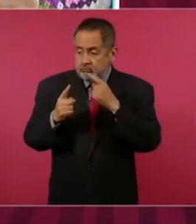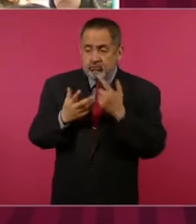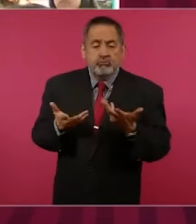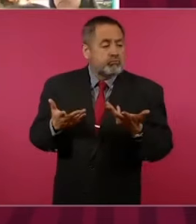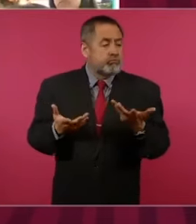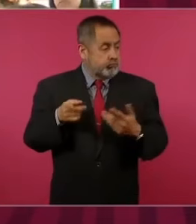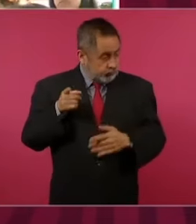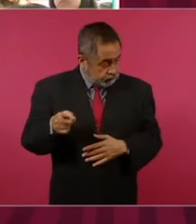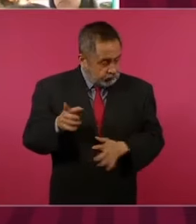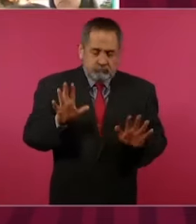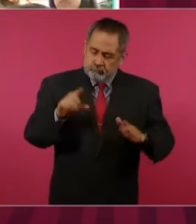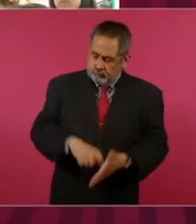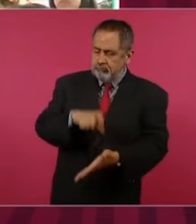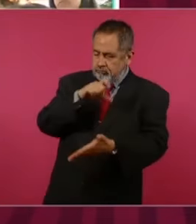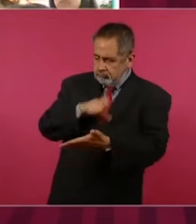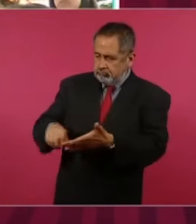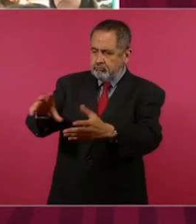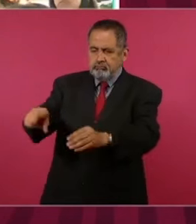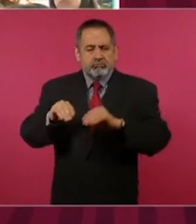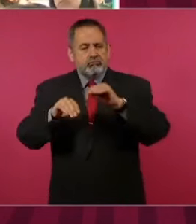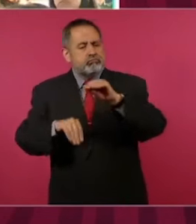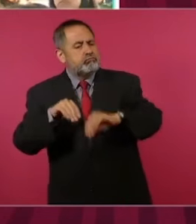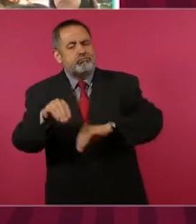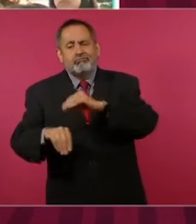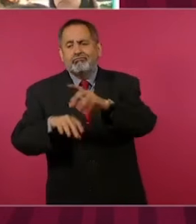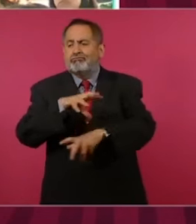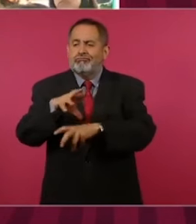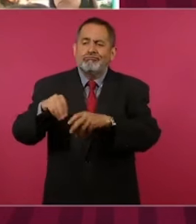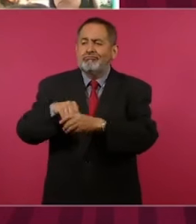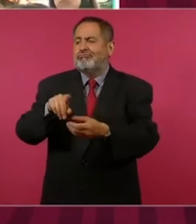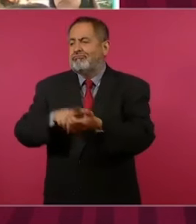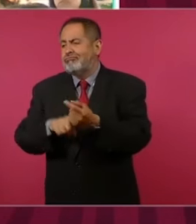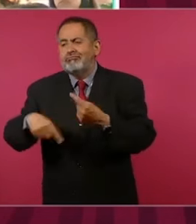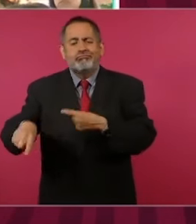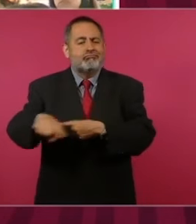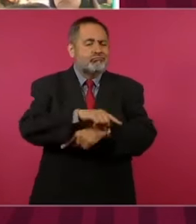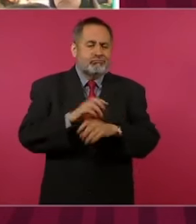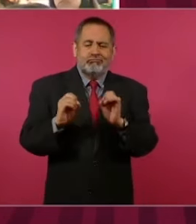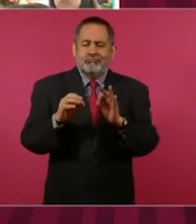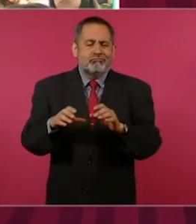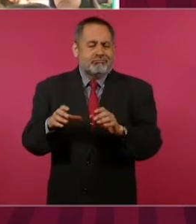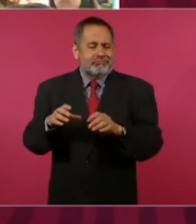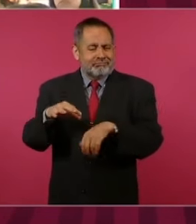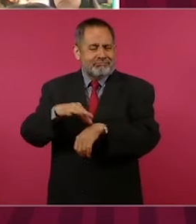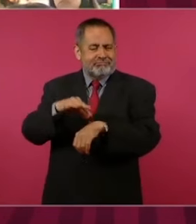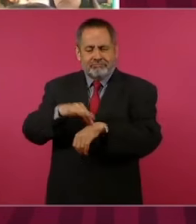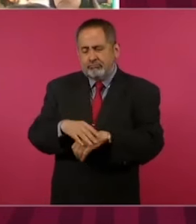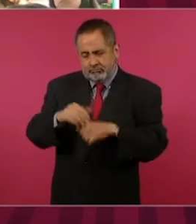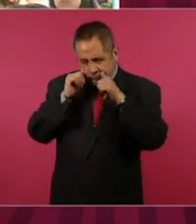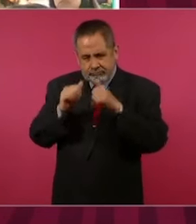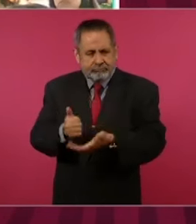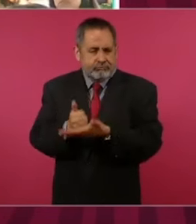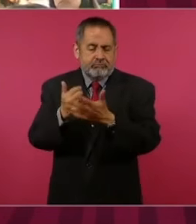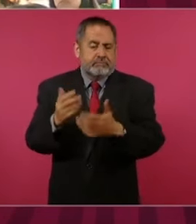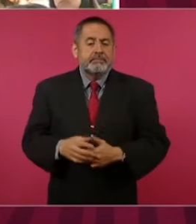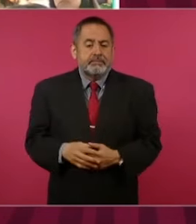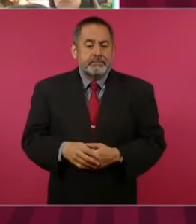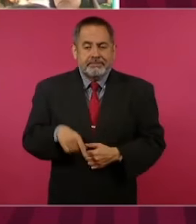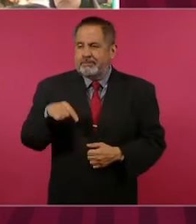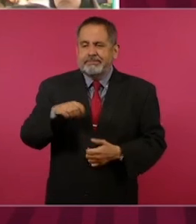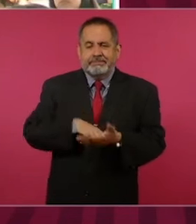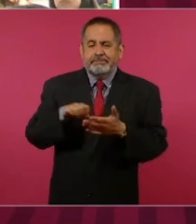recurso, que se ejercerá para mejorar la calidad de los servicios de salud en unidades médicas como esta, el